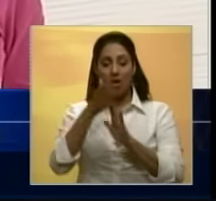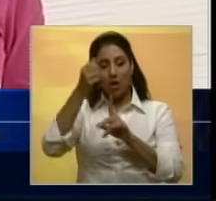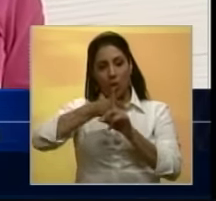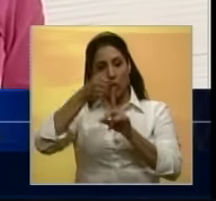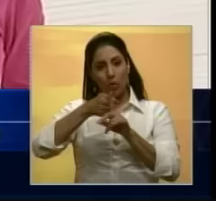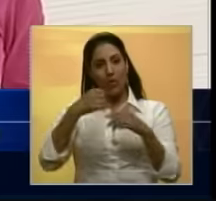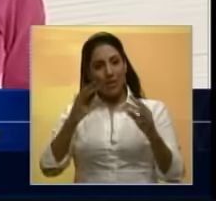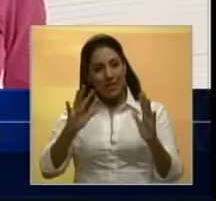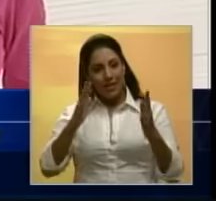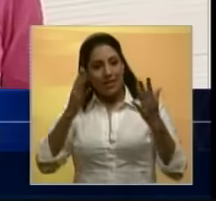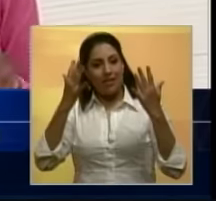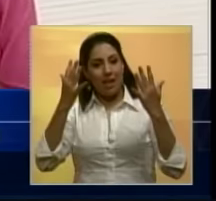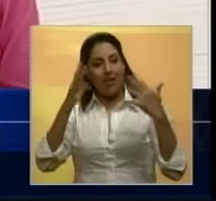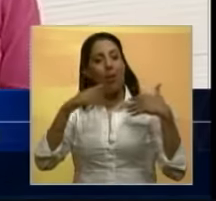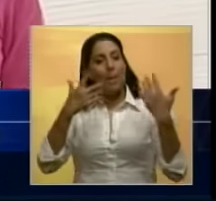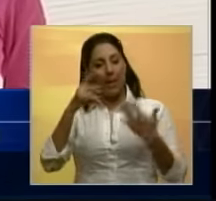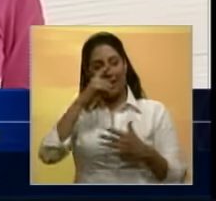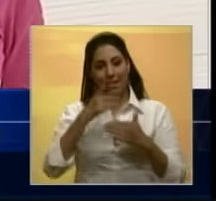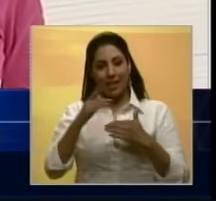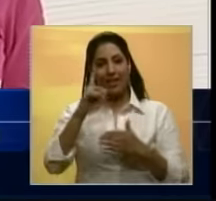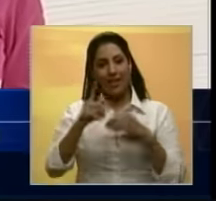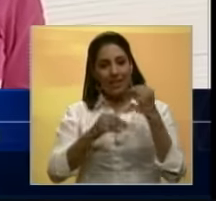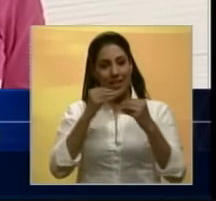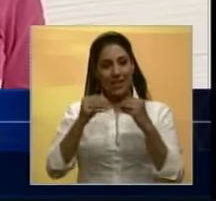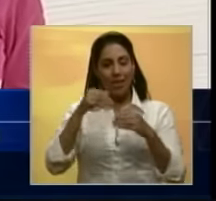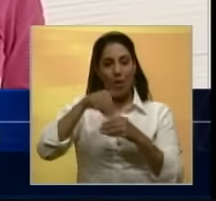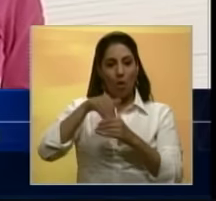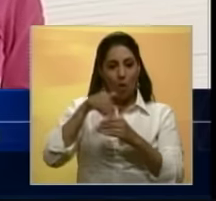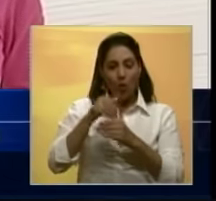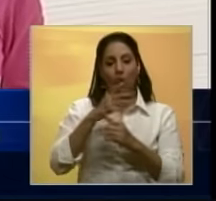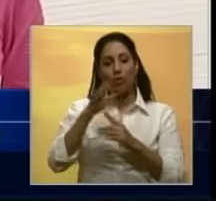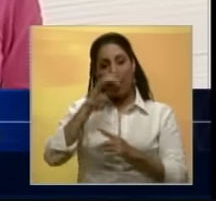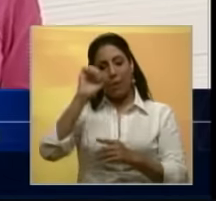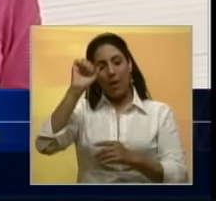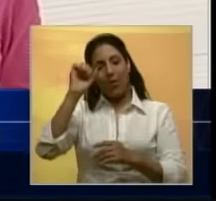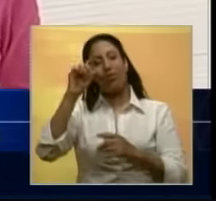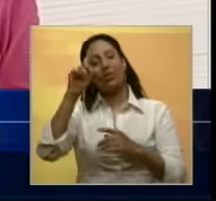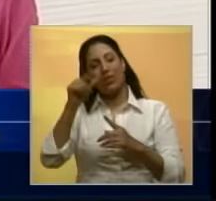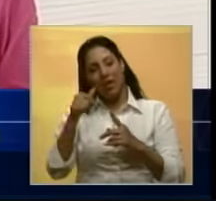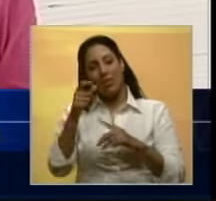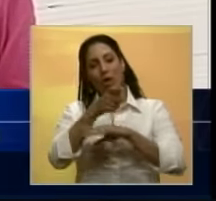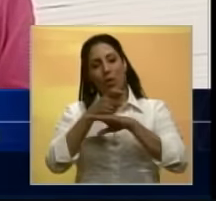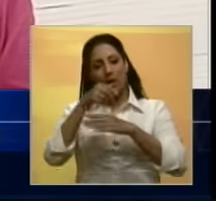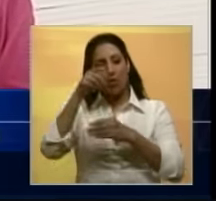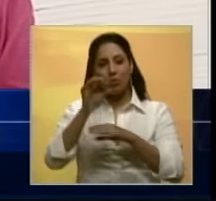lucharán para rescatar y para que este año se realicen las elecciones regionales y municipales. Escuchemos.